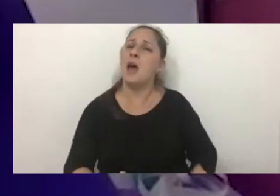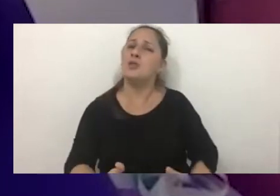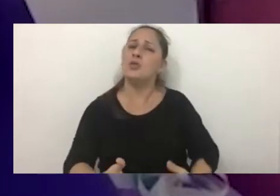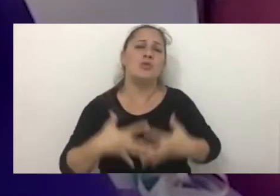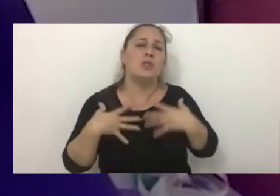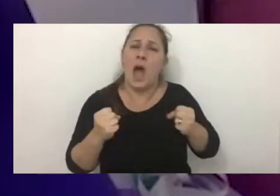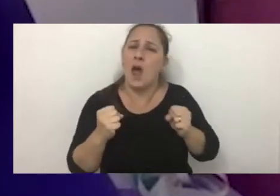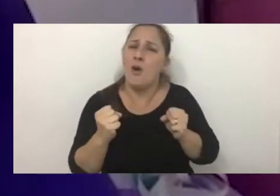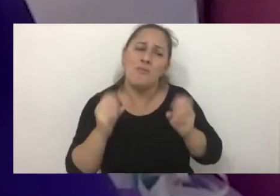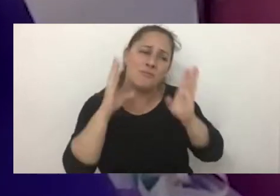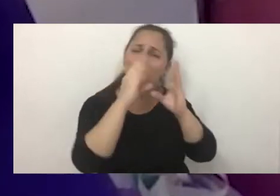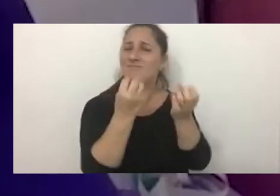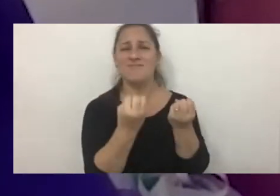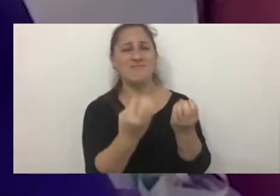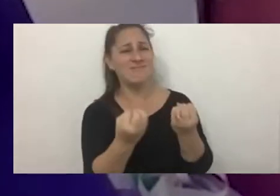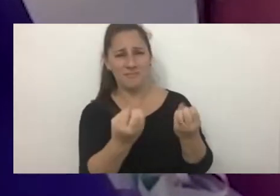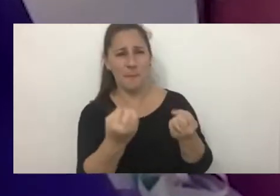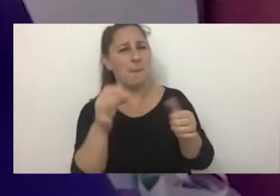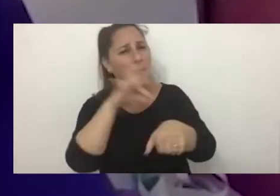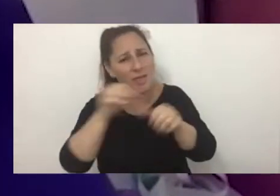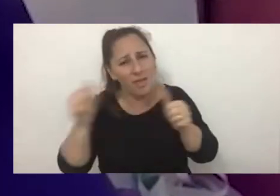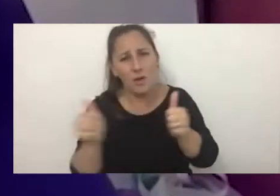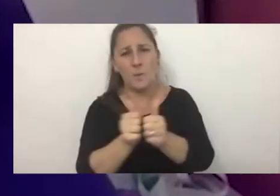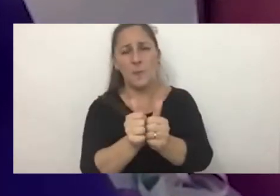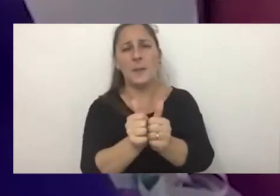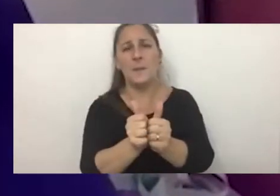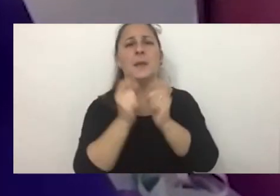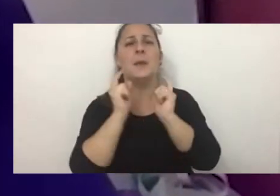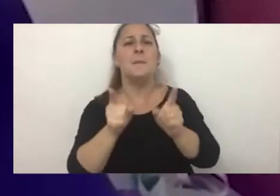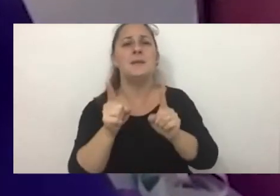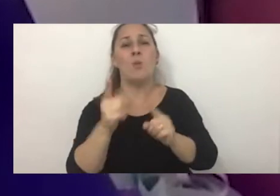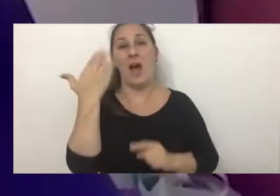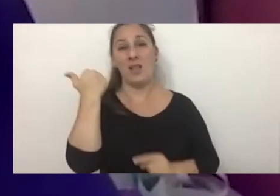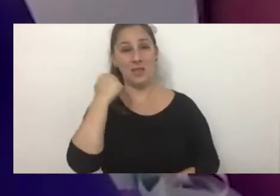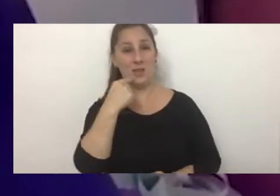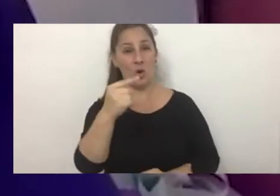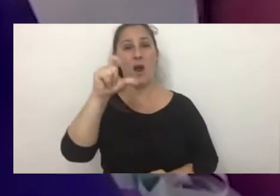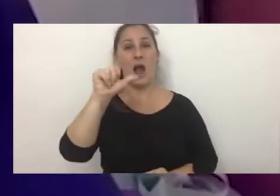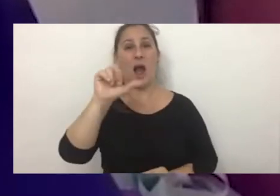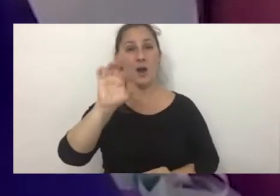pautas culturales que atraviesen a esa mujer y a esa familia.